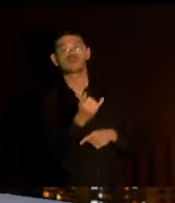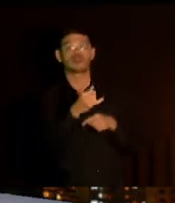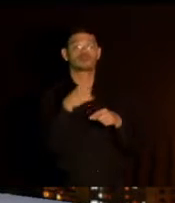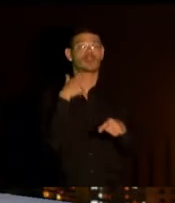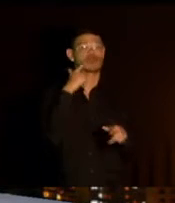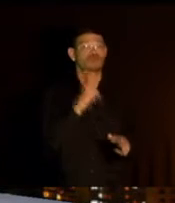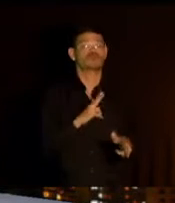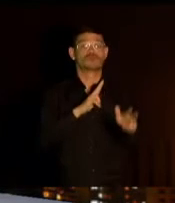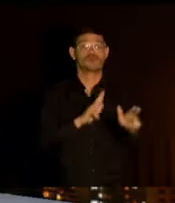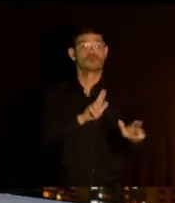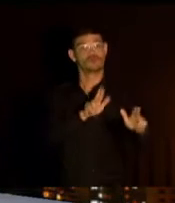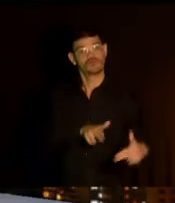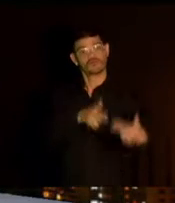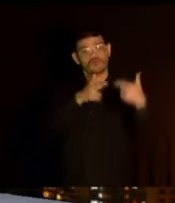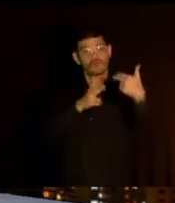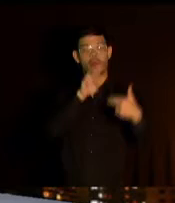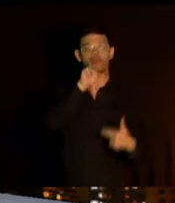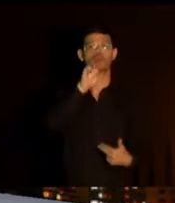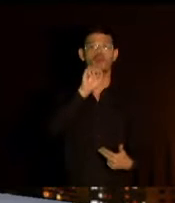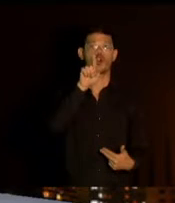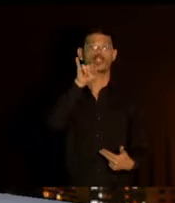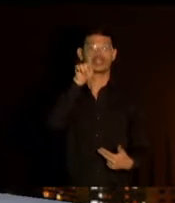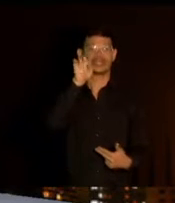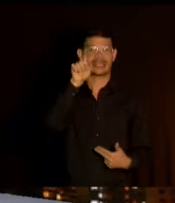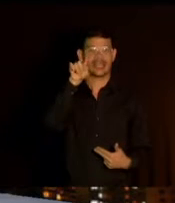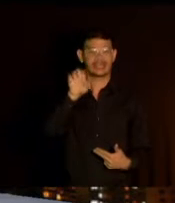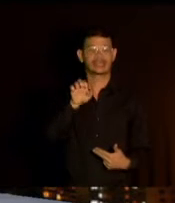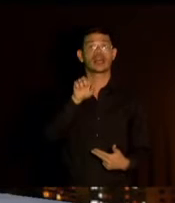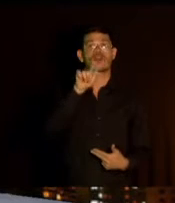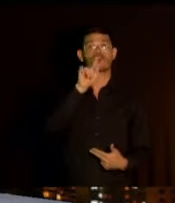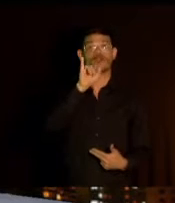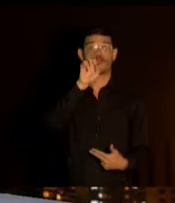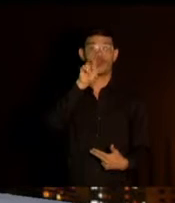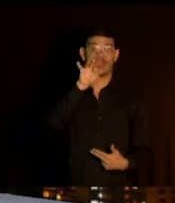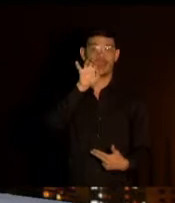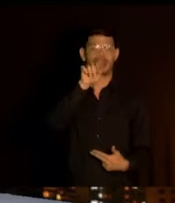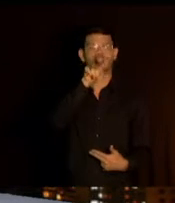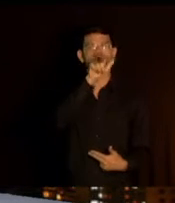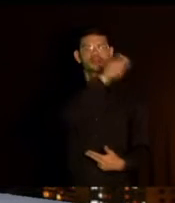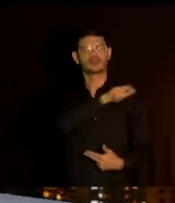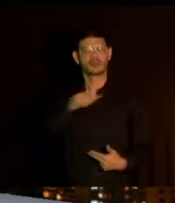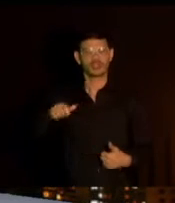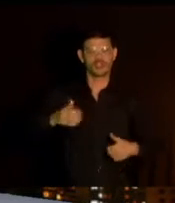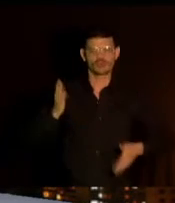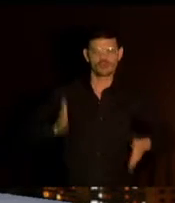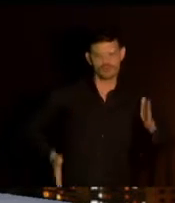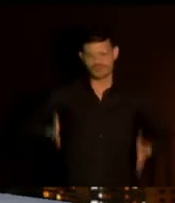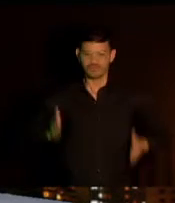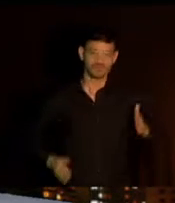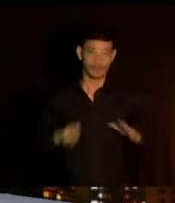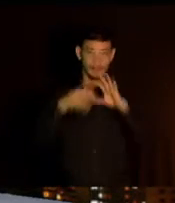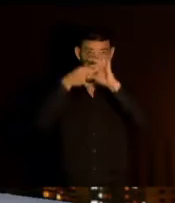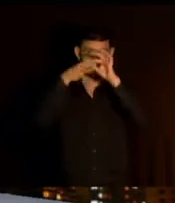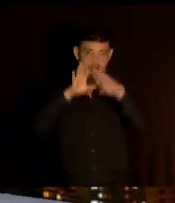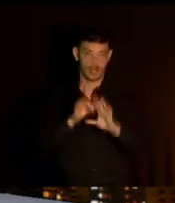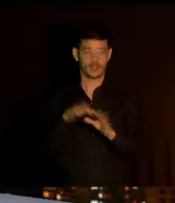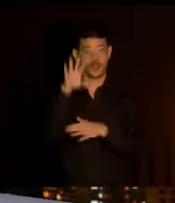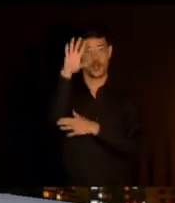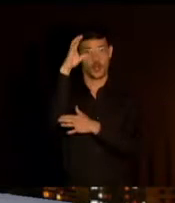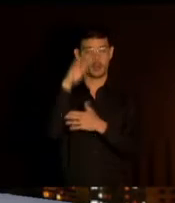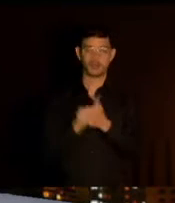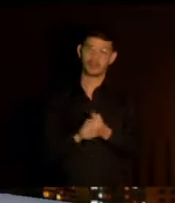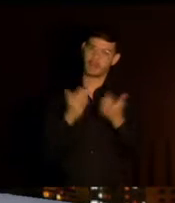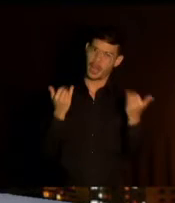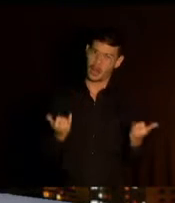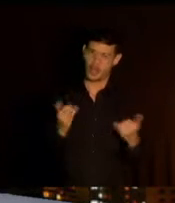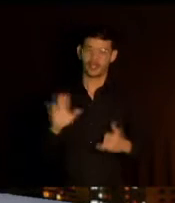el representante de los atletas paralímpicos colombianos. Los invitamos a todos para que se encuentren ya conectados